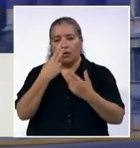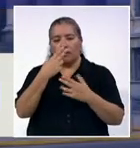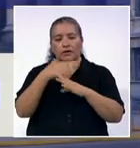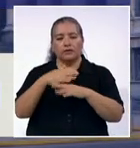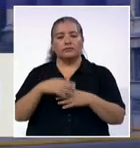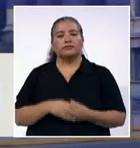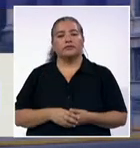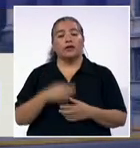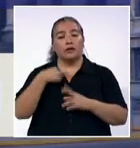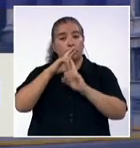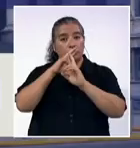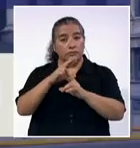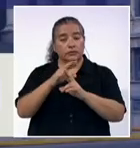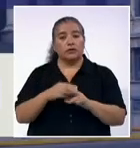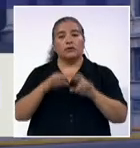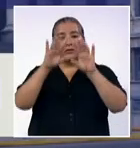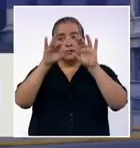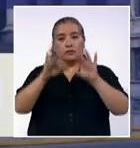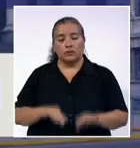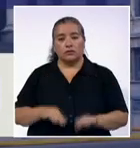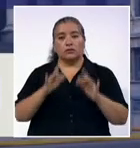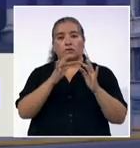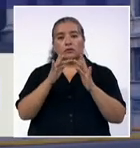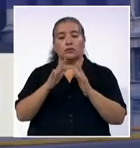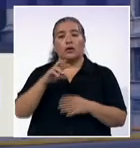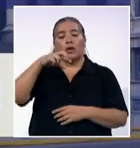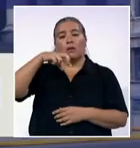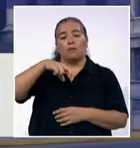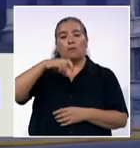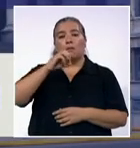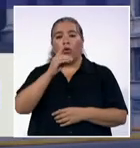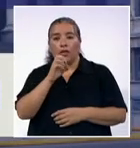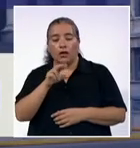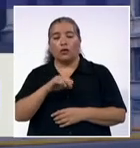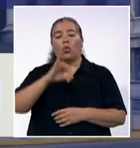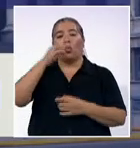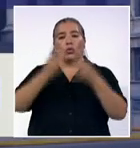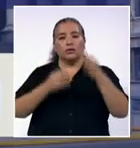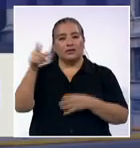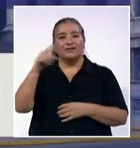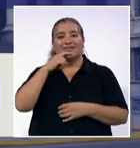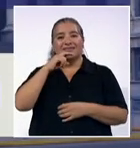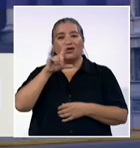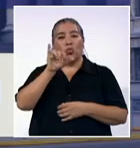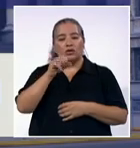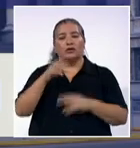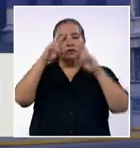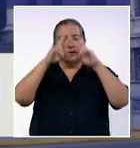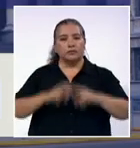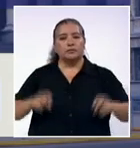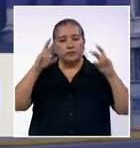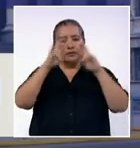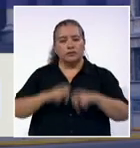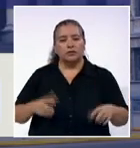restrictiva. Así lo ha dado a conocer a través de sus redes sociales el Poder Judicial. Hay que recordar que León es investigada por los presuntos delitos de